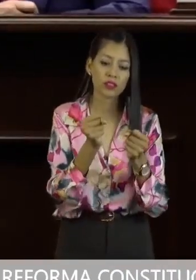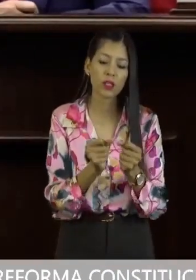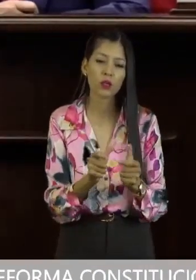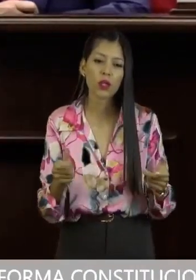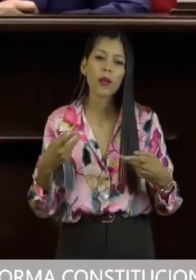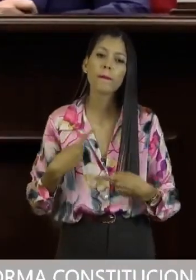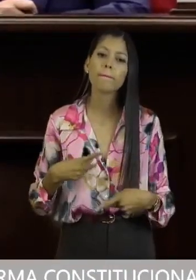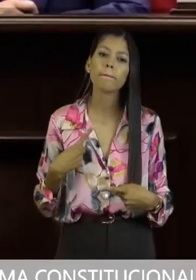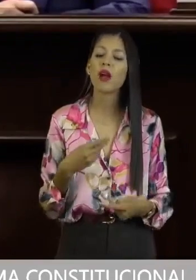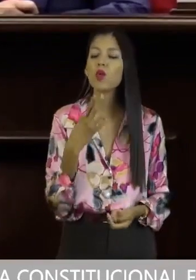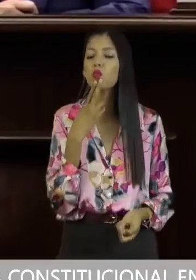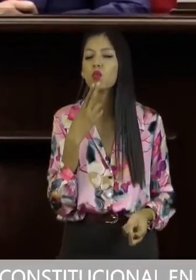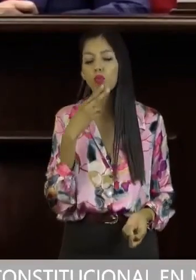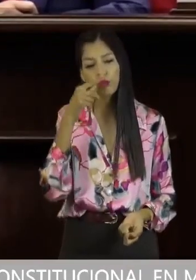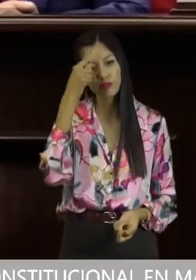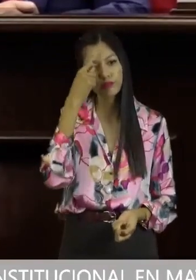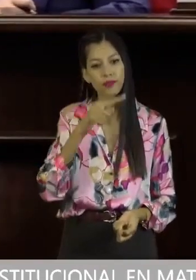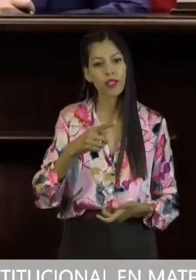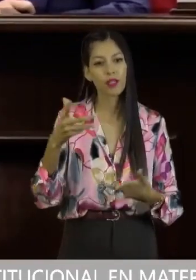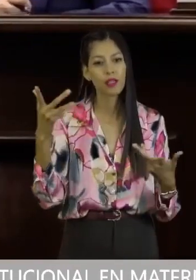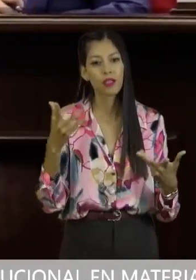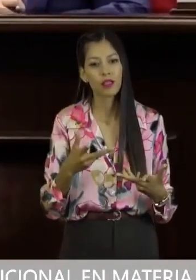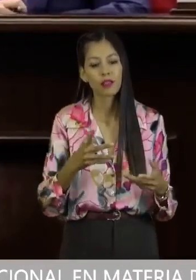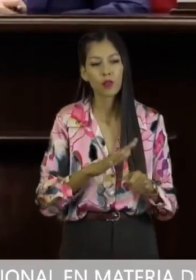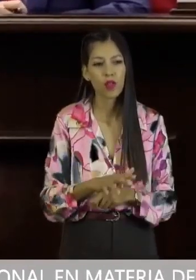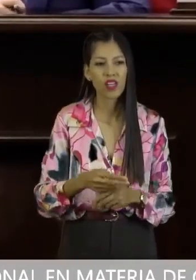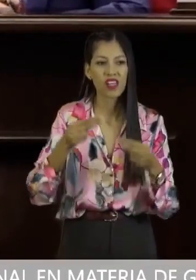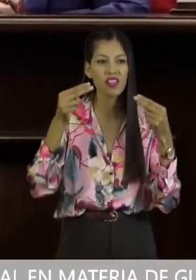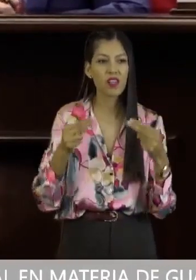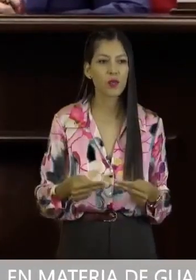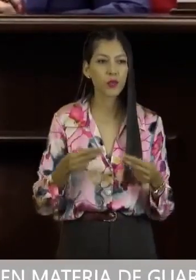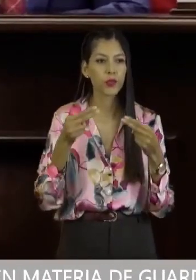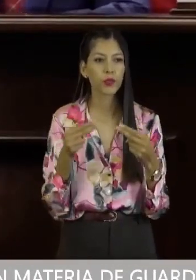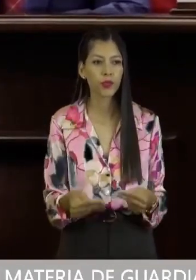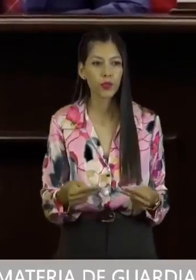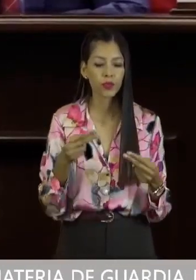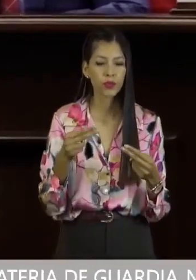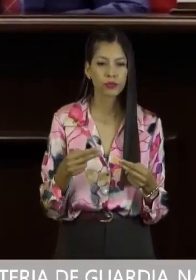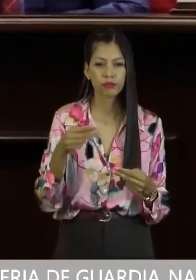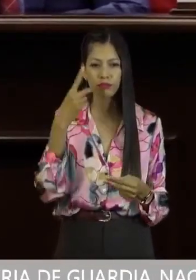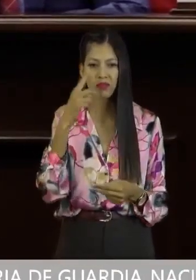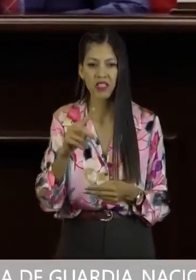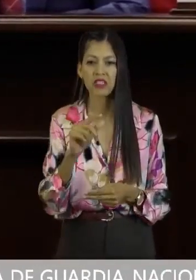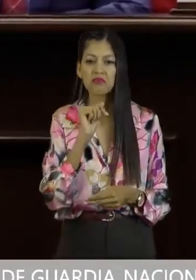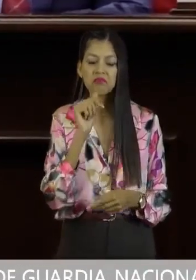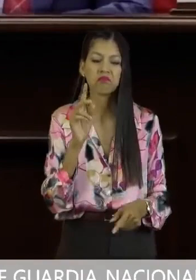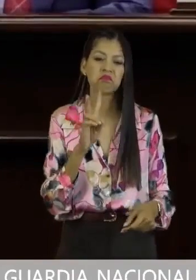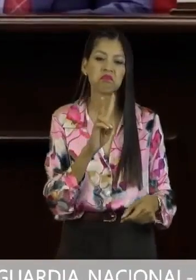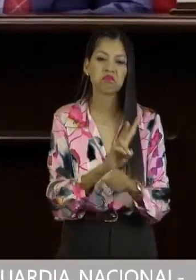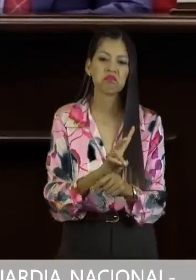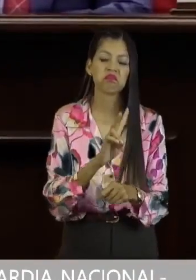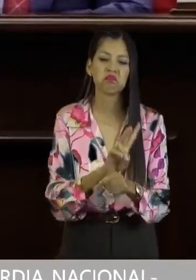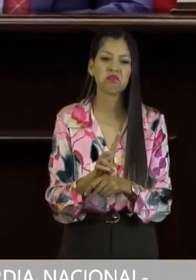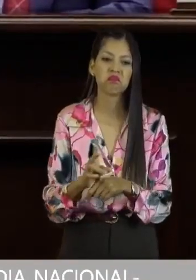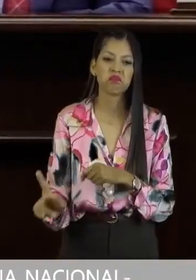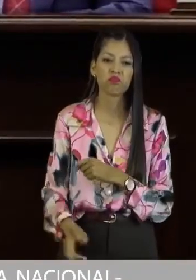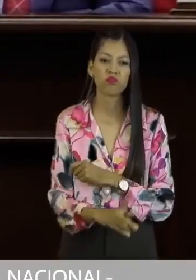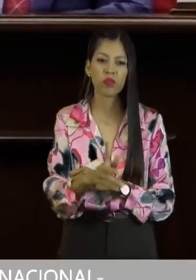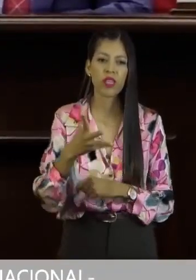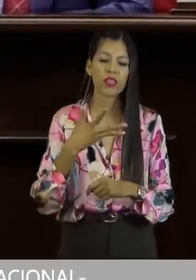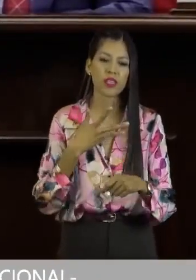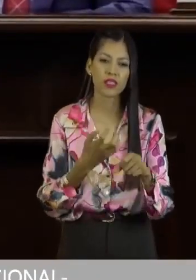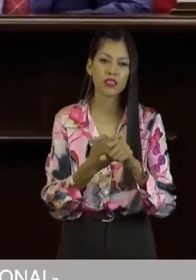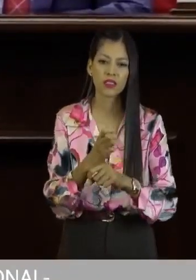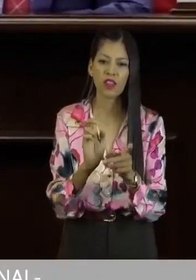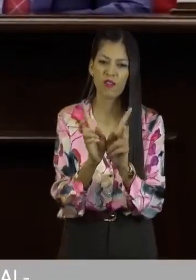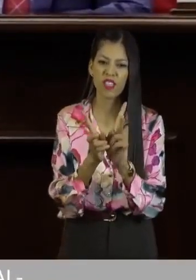Que se utilizó para hacer pingües negocios al amparo del poder. Hay un estado aquí vecino de